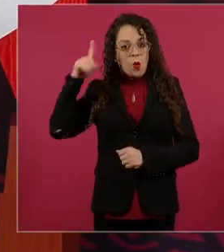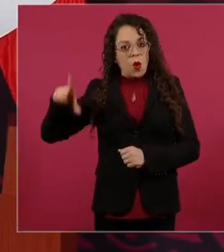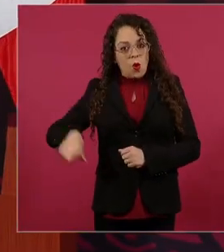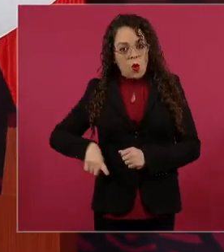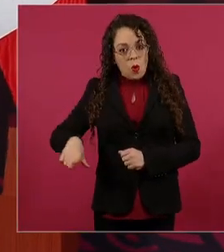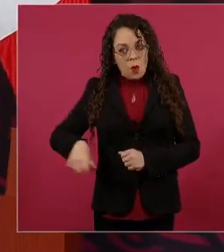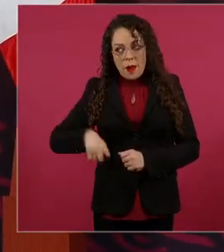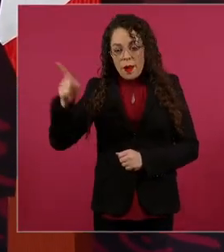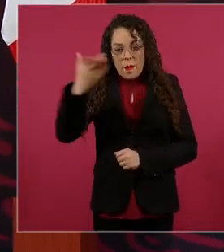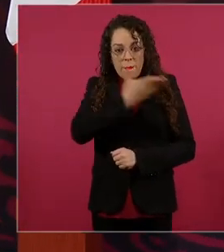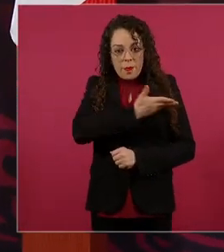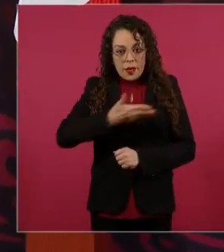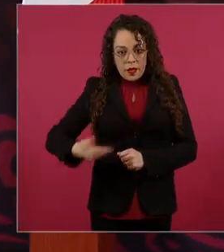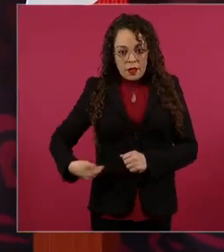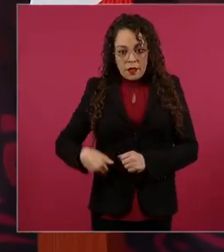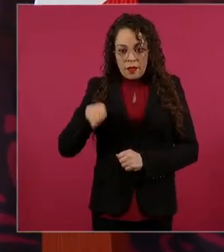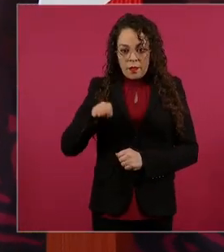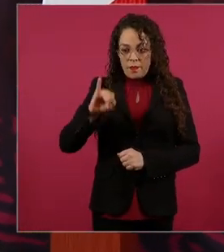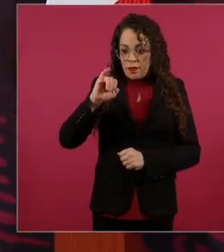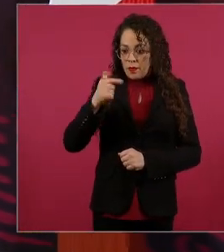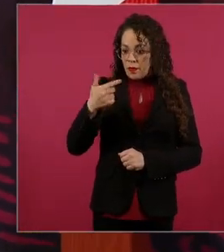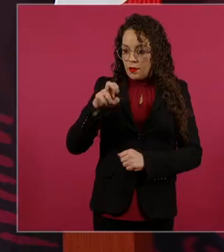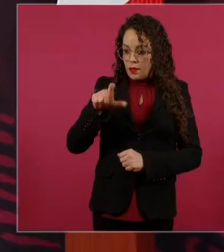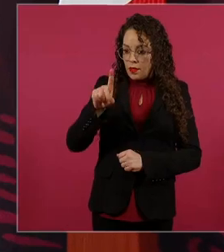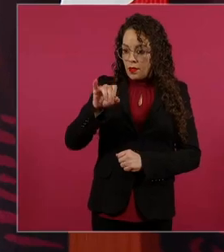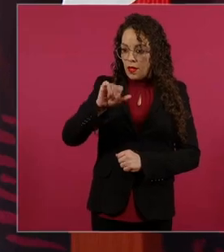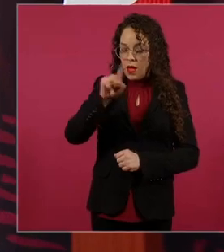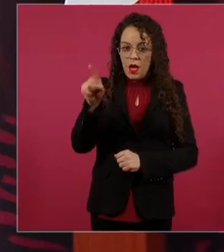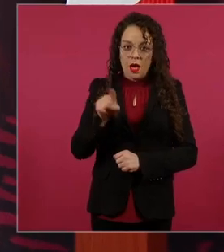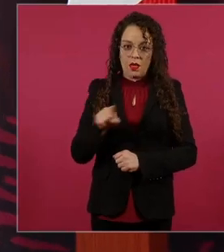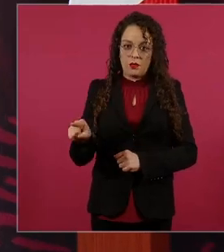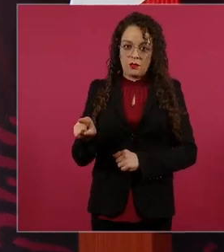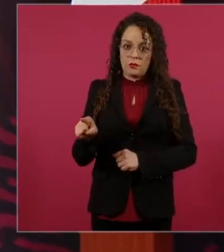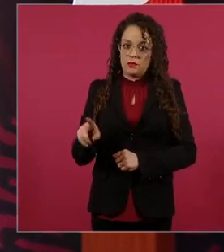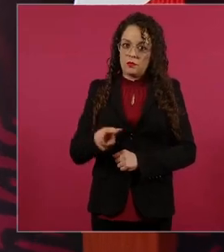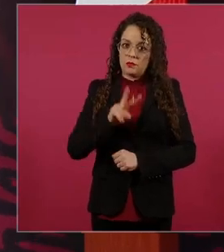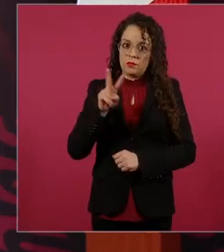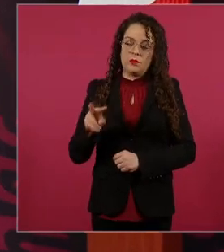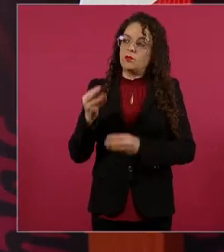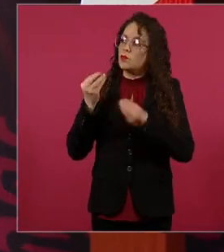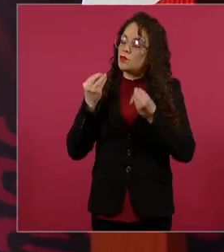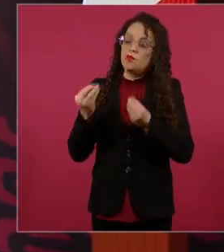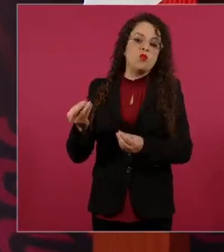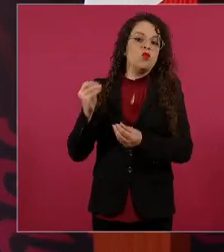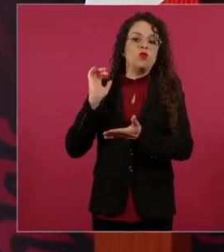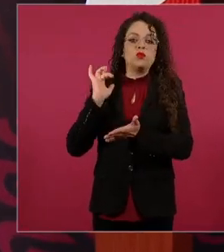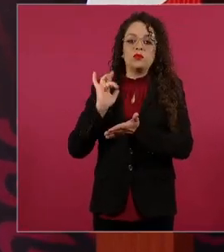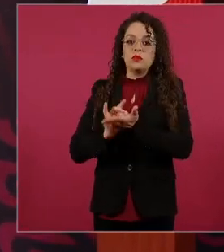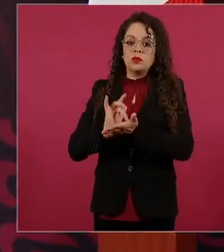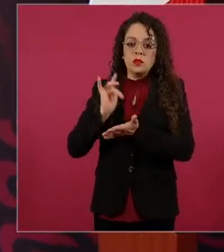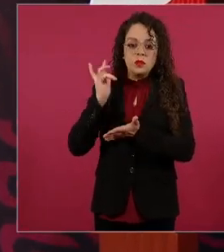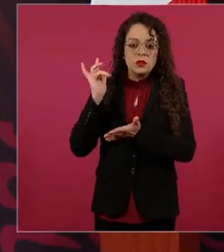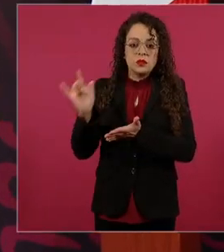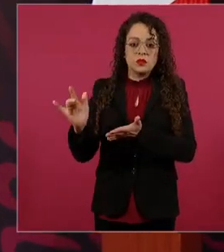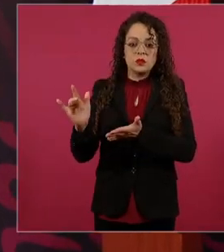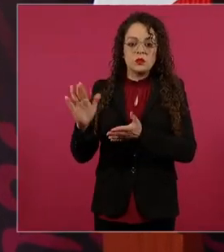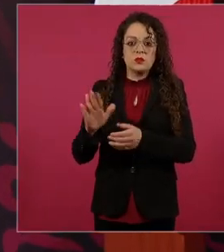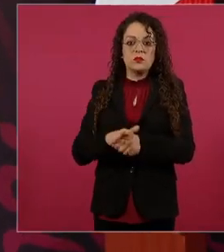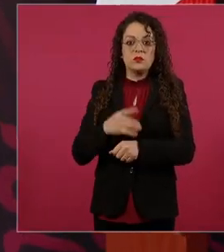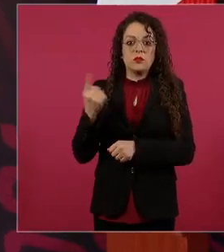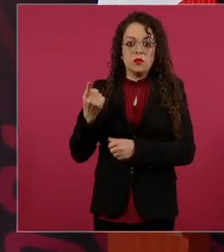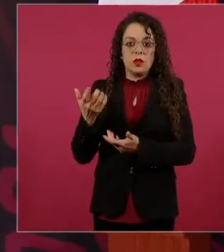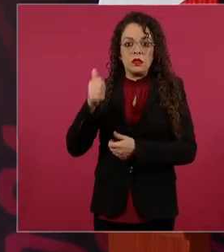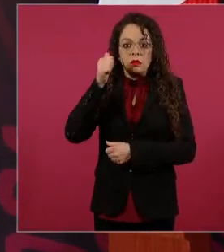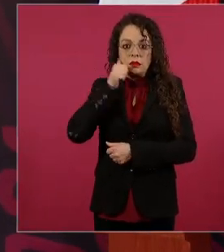Miguel Díaz Canel porque tenemos un intercambio de apoyos